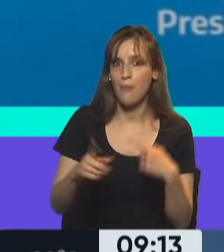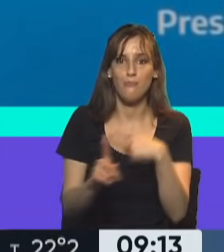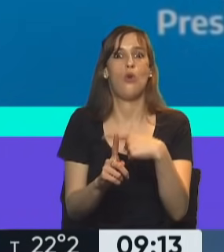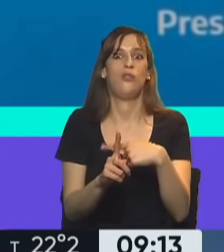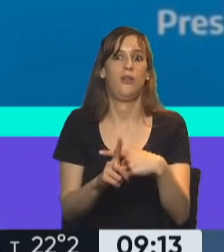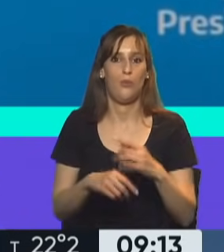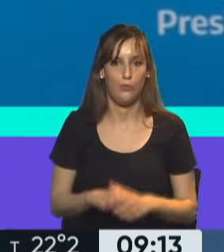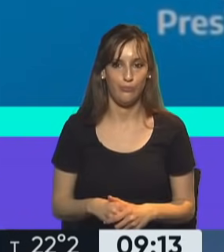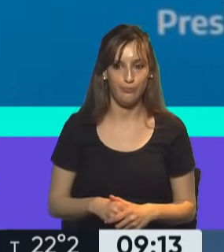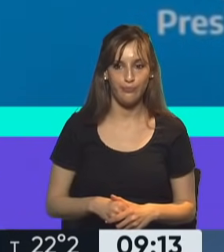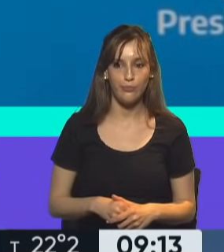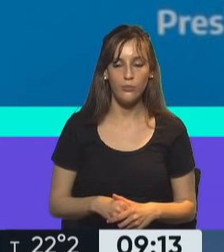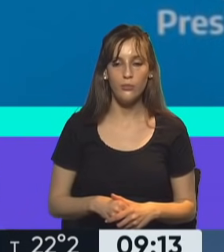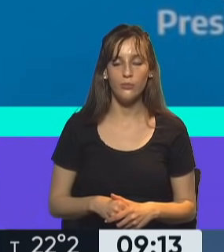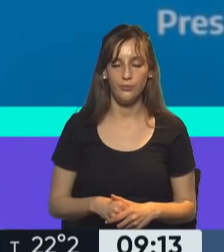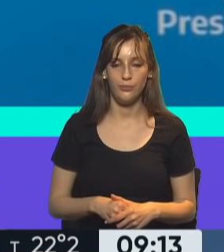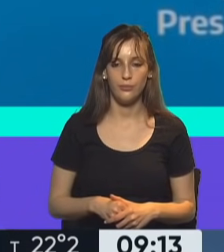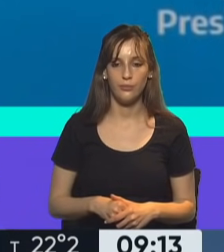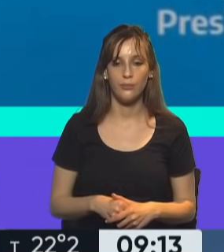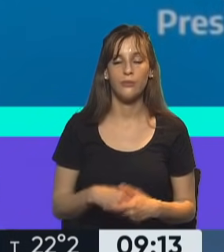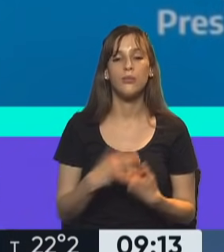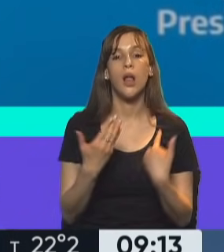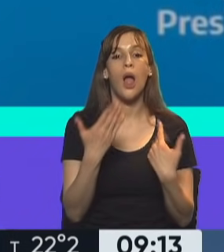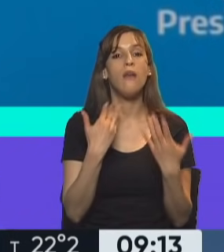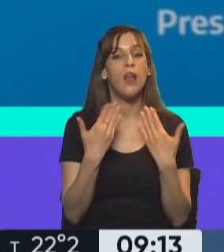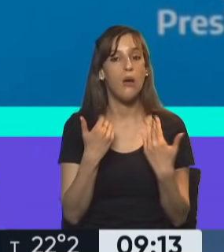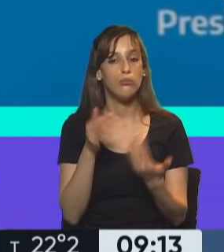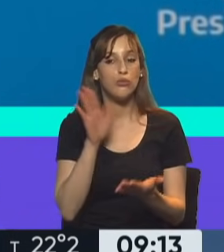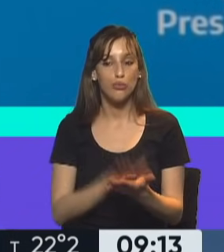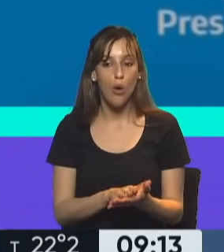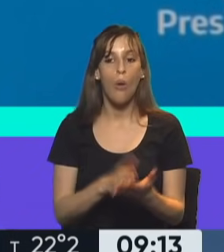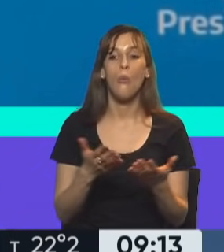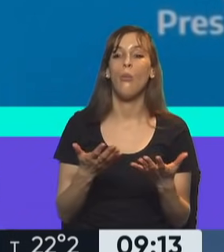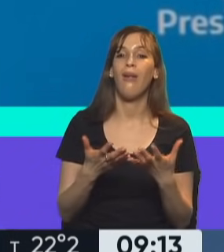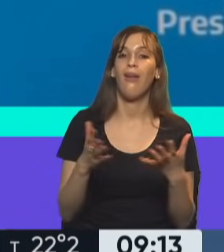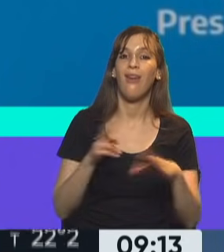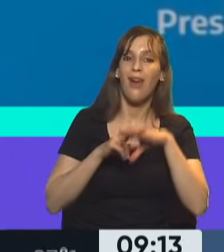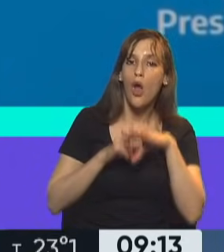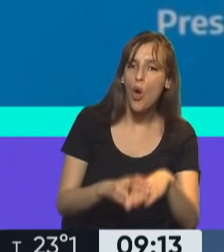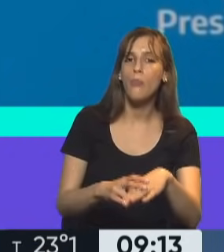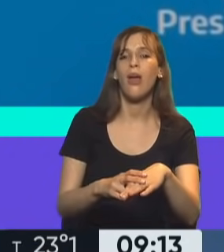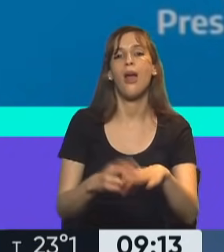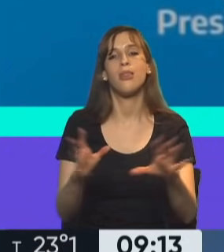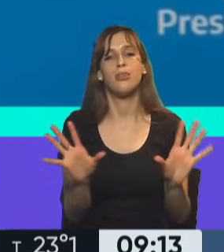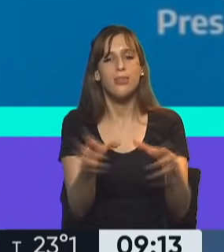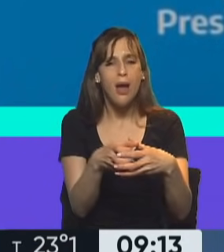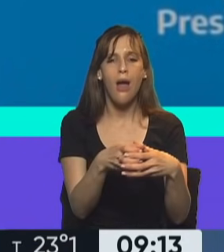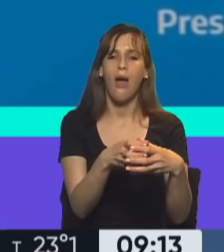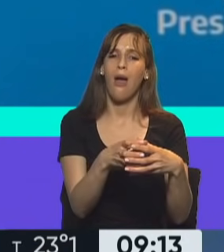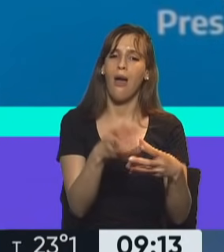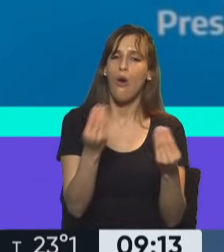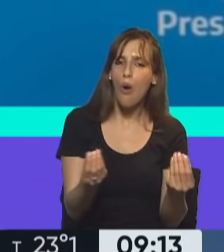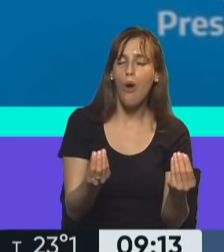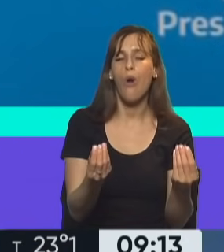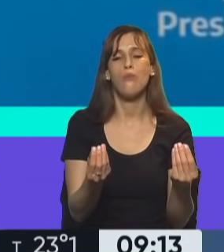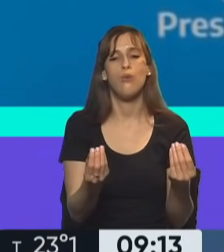esto. Y cuando hablamos de recomendaciones dinámicas y de trabajo en conjunto, Consejo Federal de Salud, Comisión Nacional